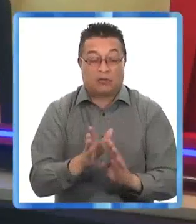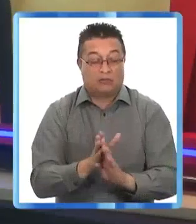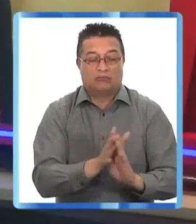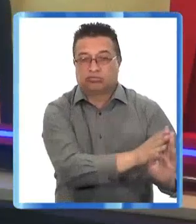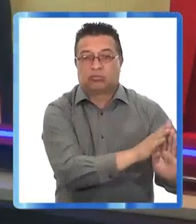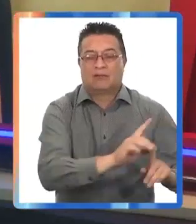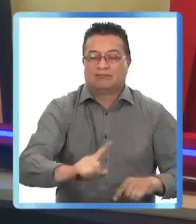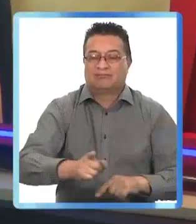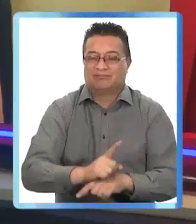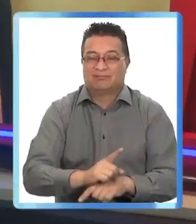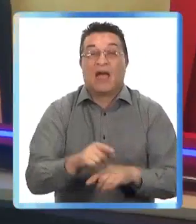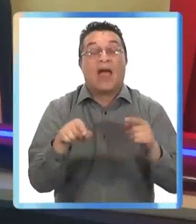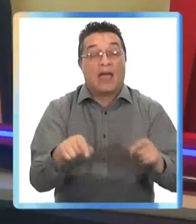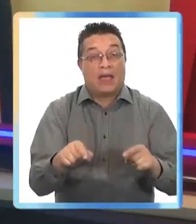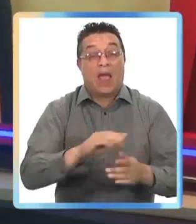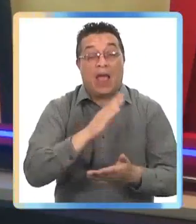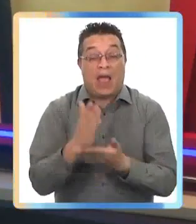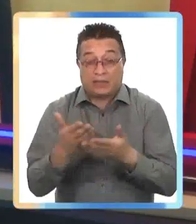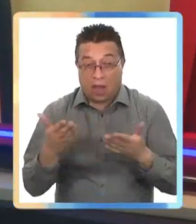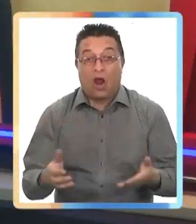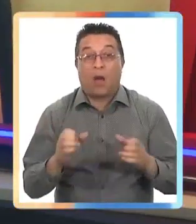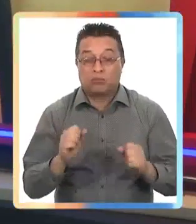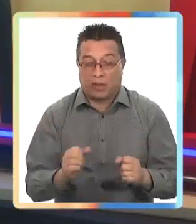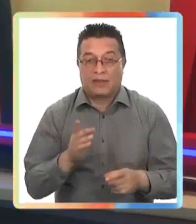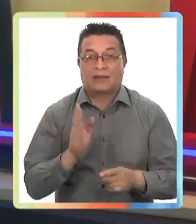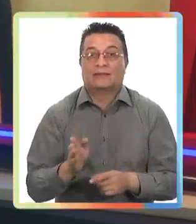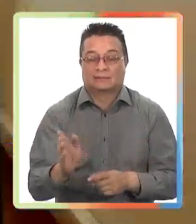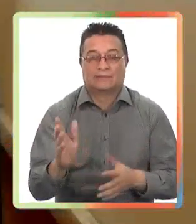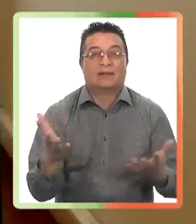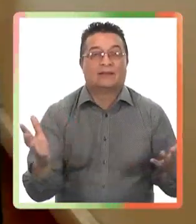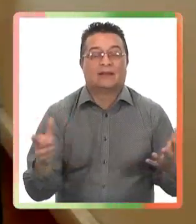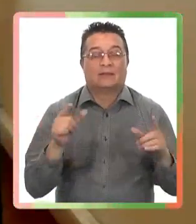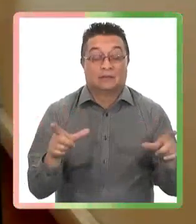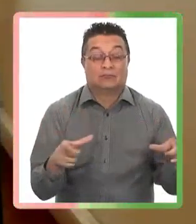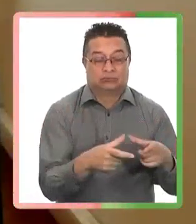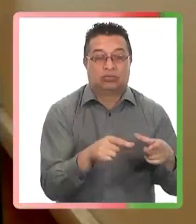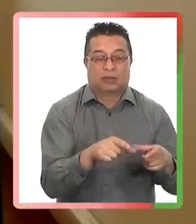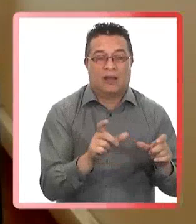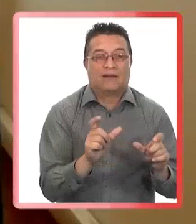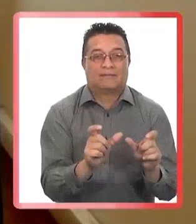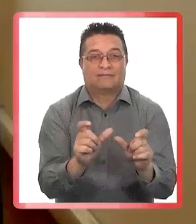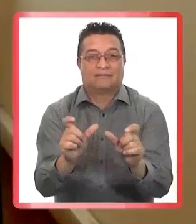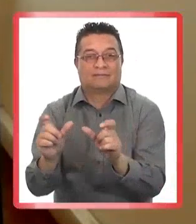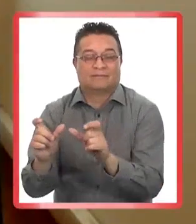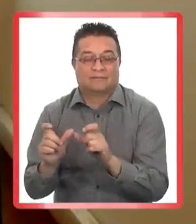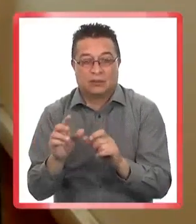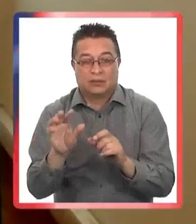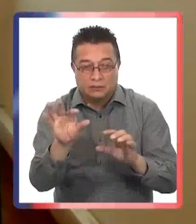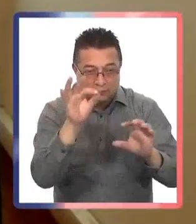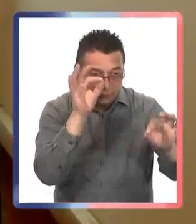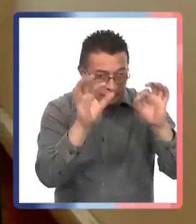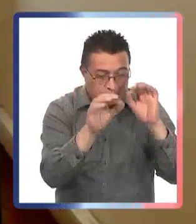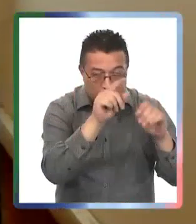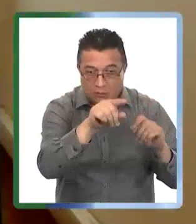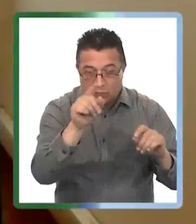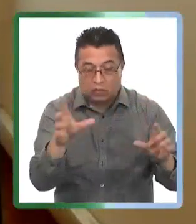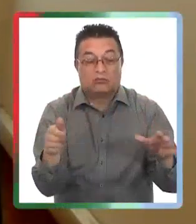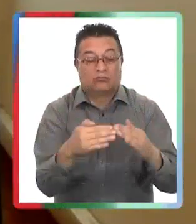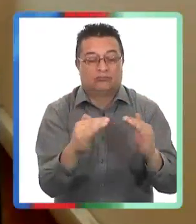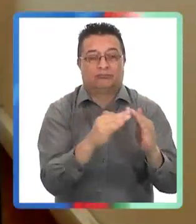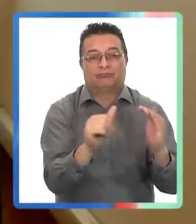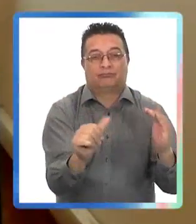es algo que hasta la fecha se ha podido hacer gracias a este trabajo de fiscalización, testeo y